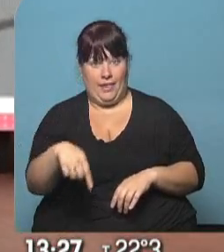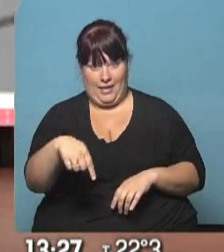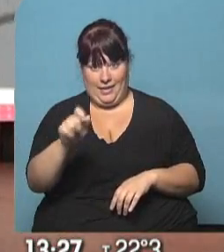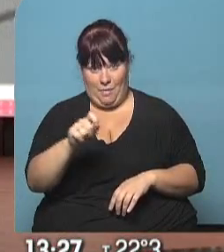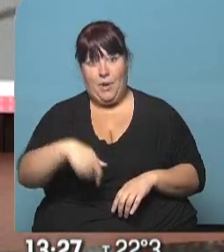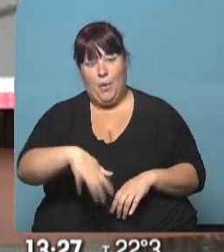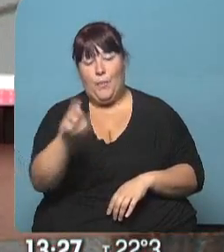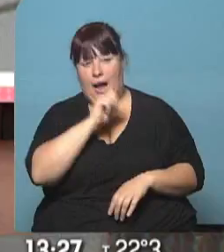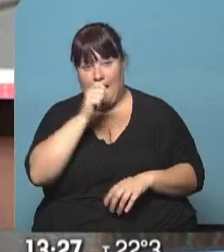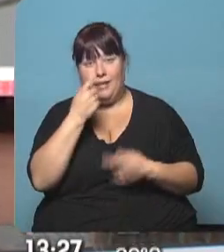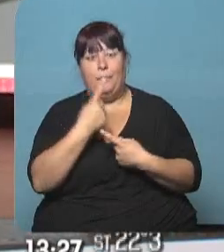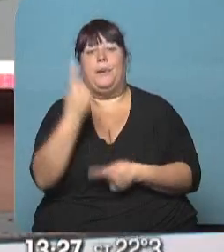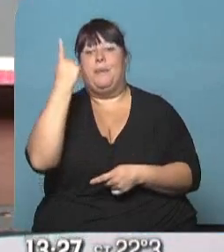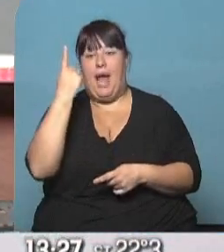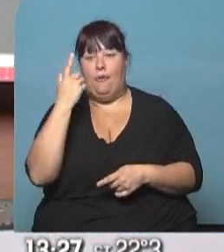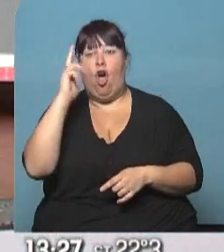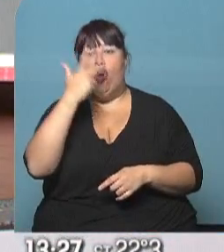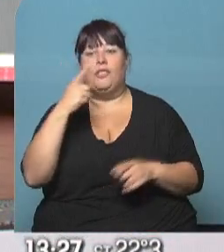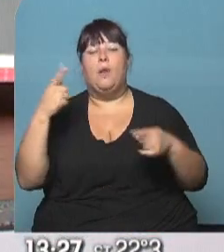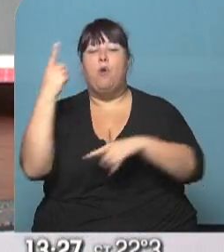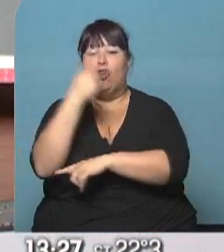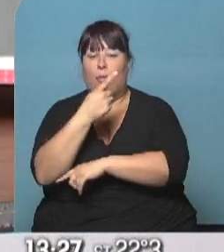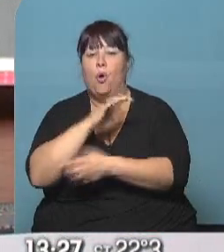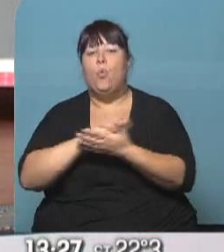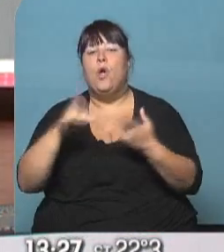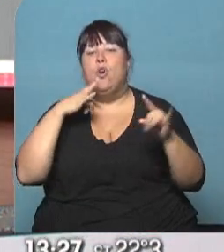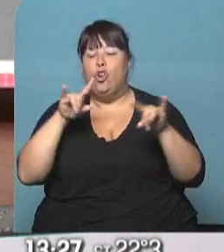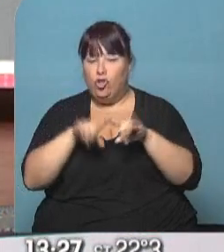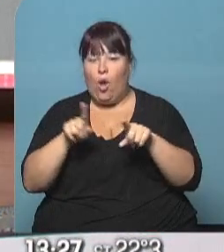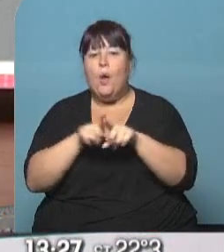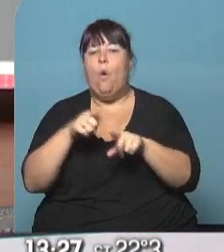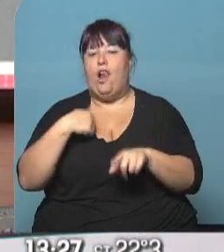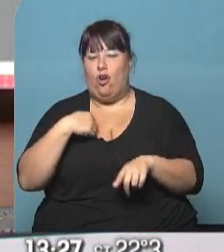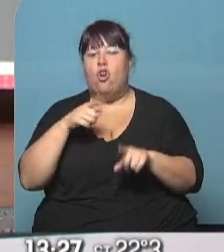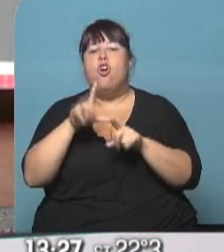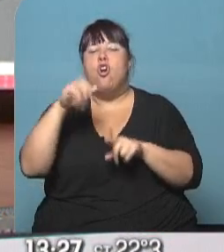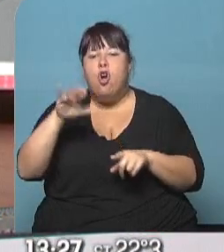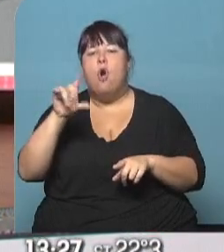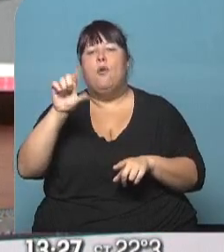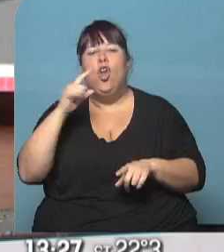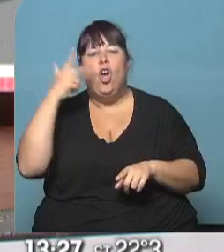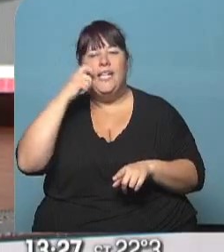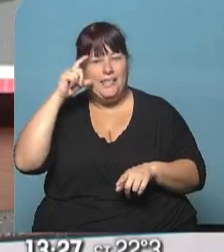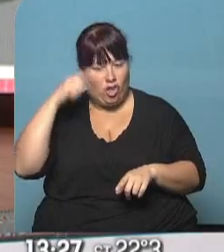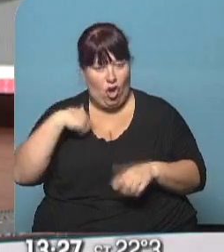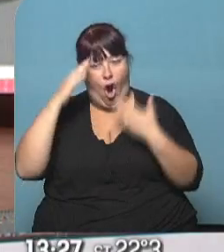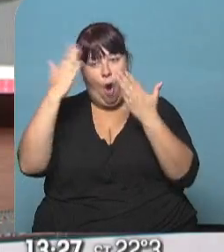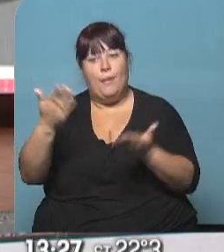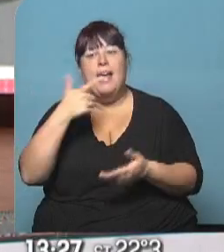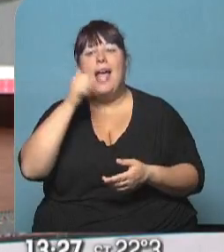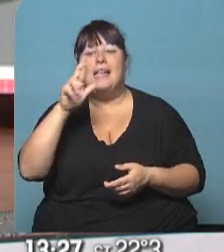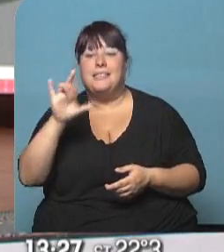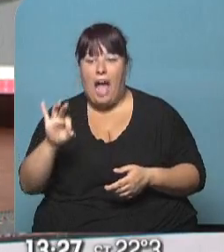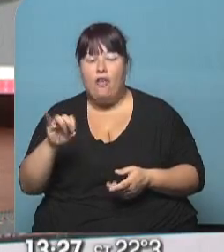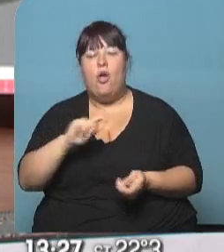estar presentando y estrenando en un hotel de Puerto Madero su nuevo espectáculo, Como lo hice yo. Un homenaje al gran Sandro de América, donde